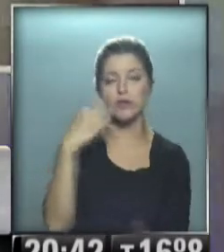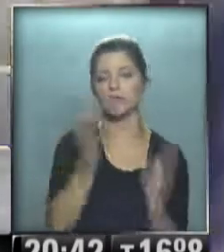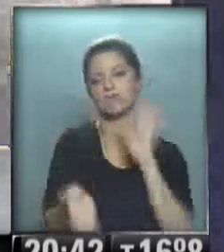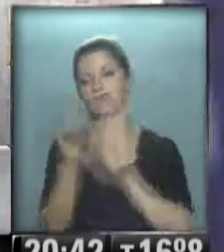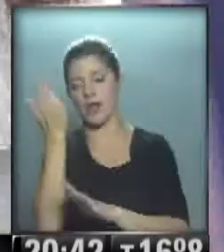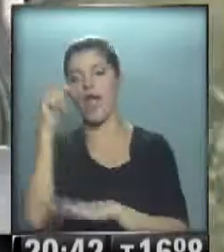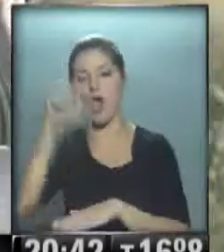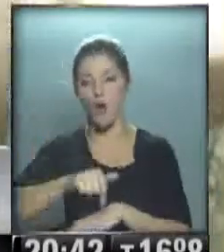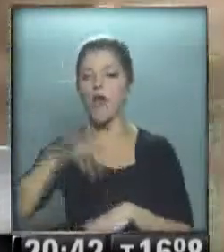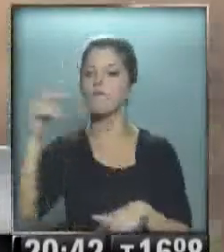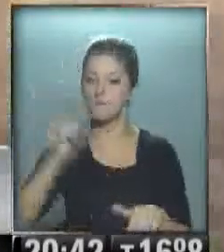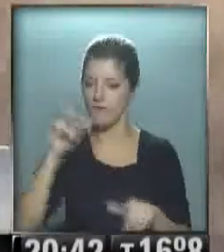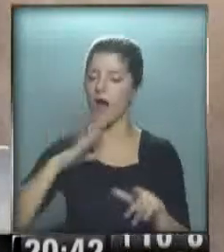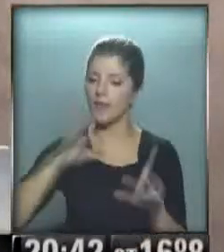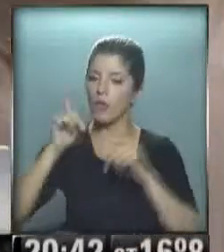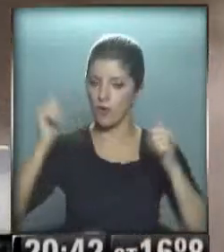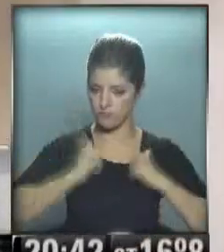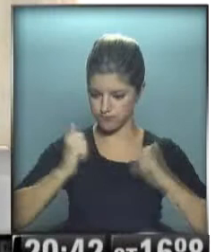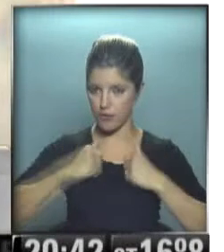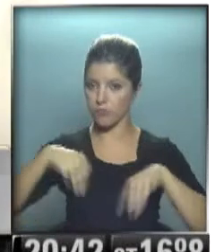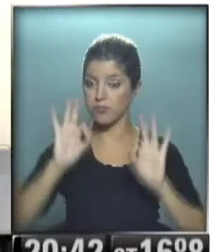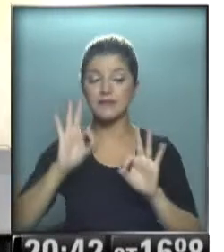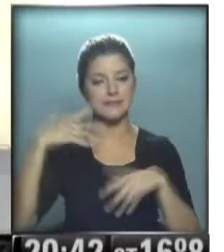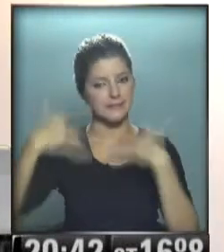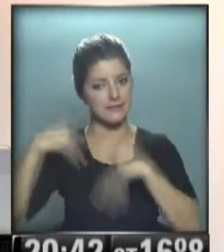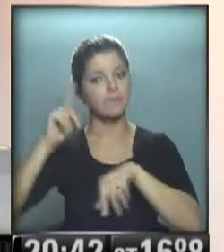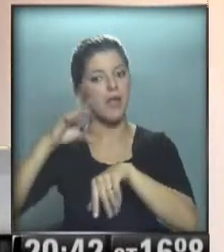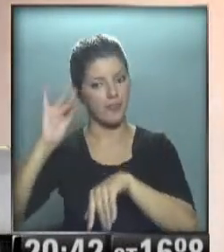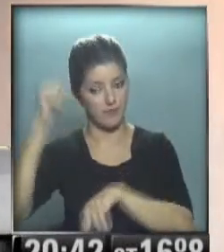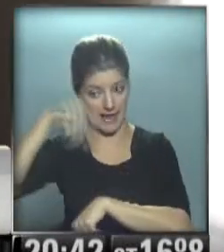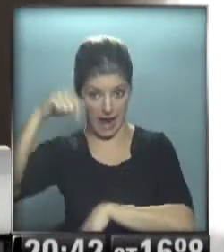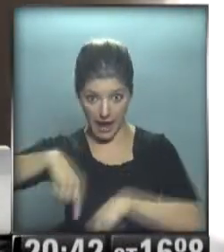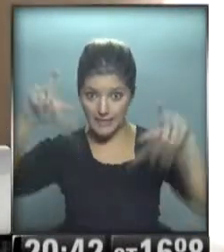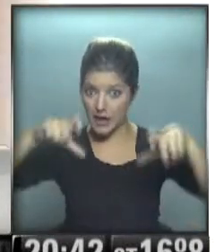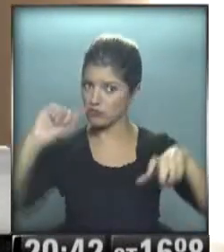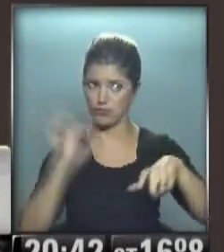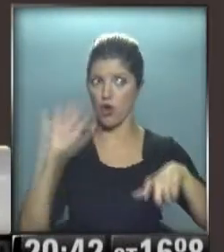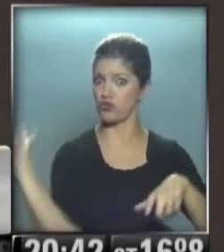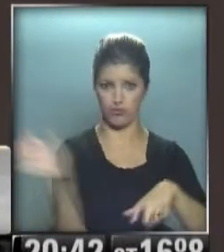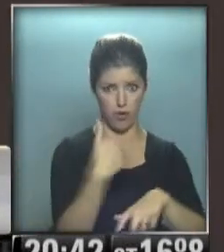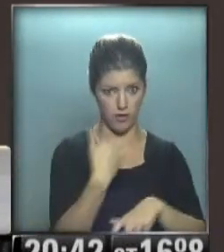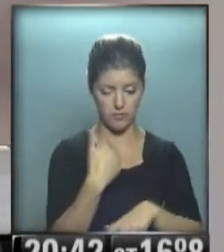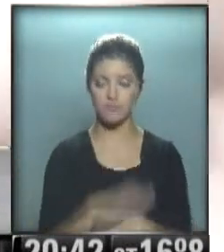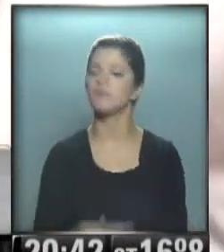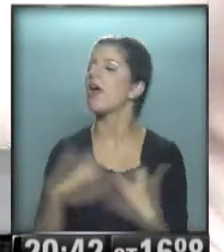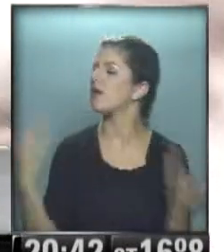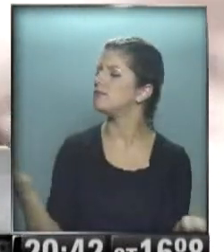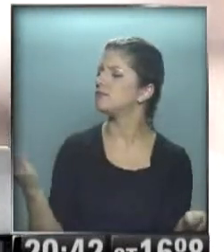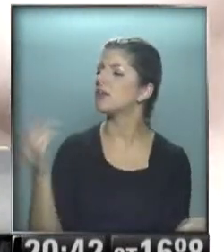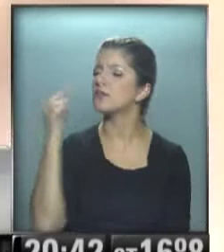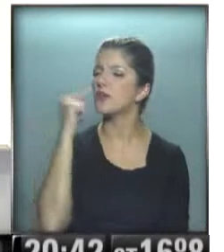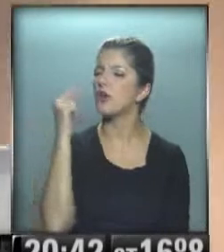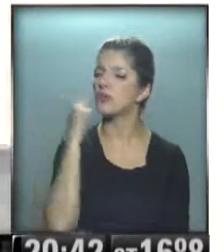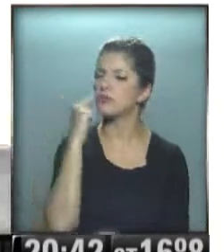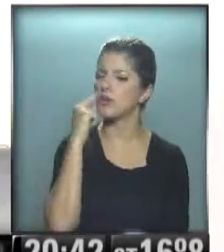están poniendo butacas. Están jugando contra reloj, no solo en esta sede, sino, como decís vos, en todas. Después, bueno, aquí estamos en San Pablo.